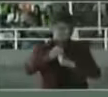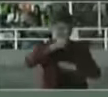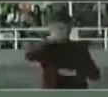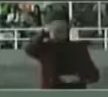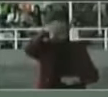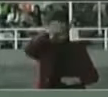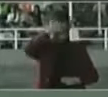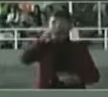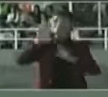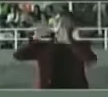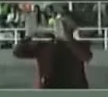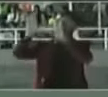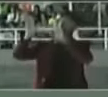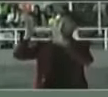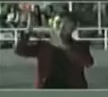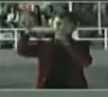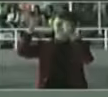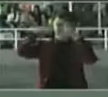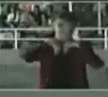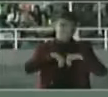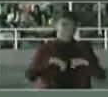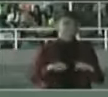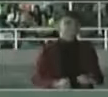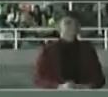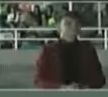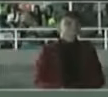de Dios.